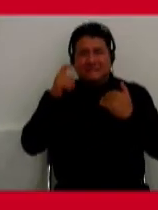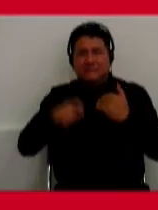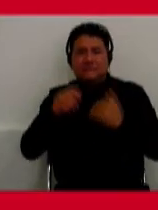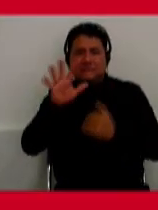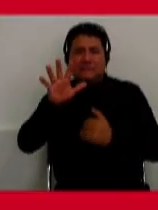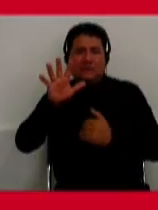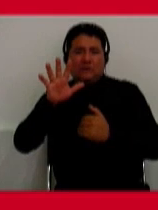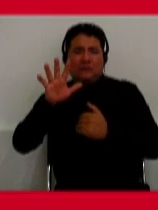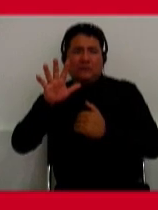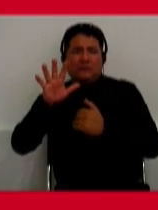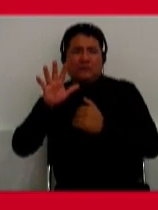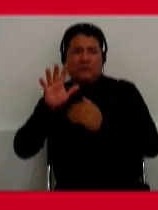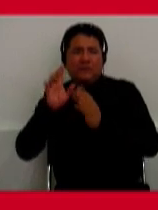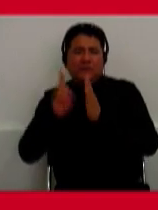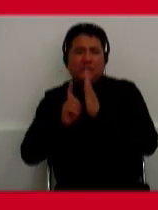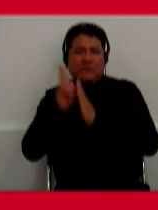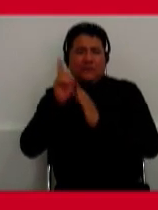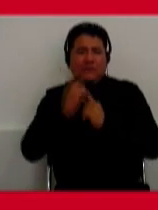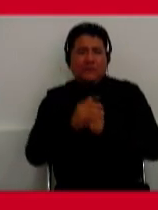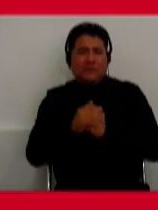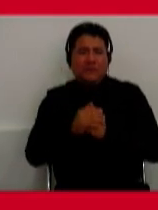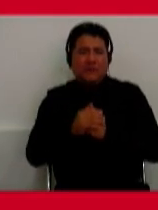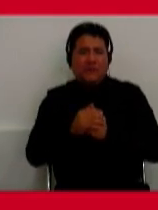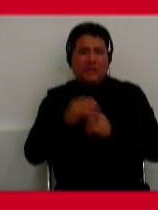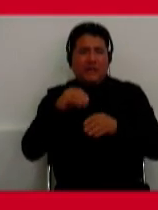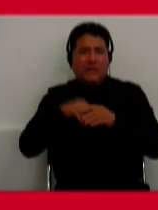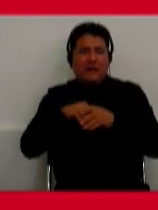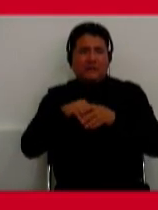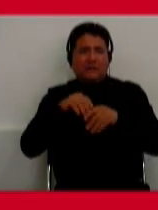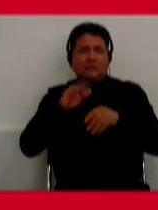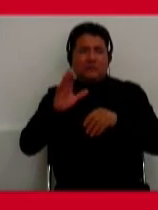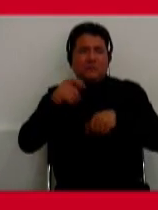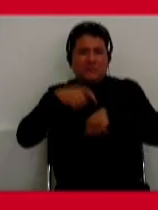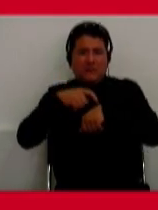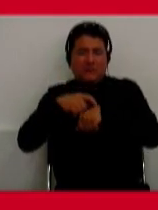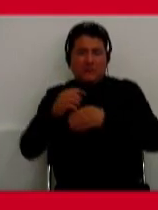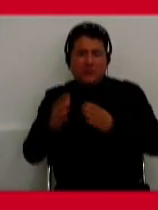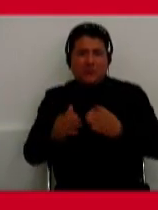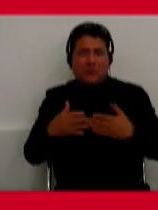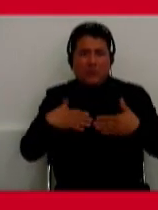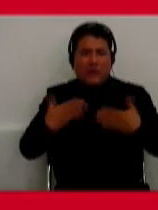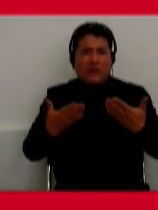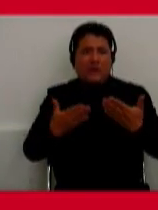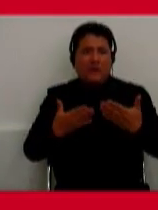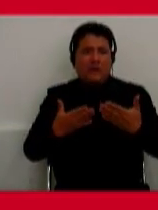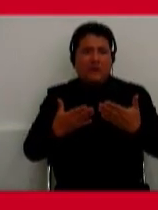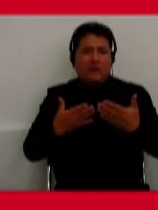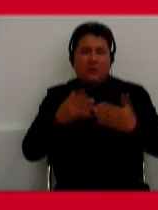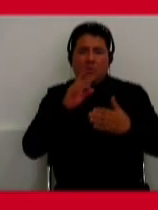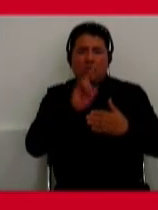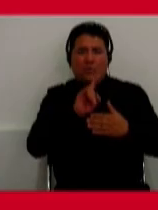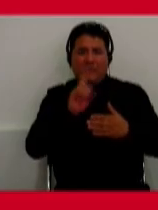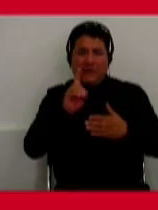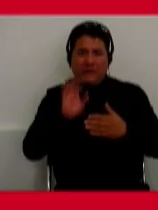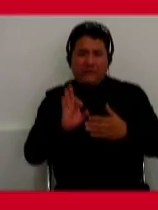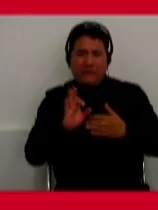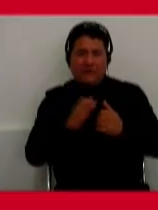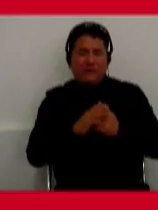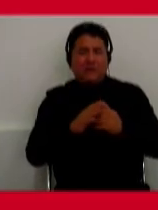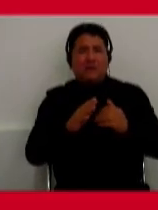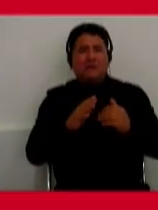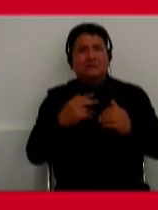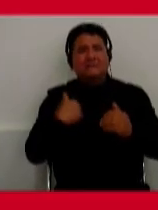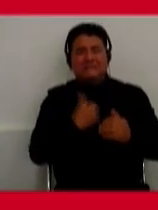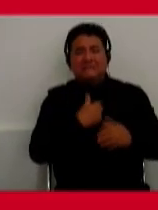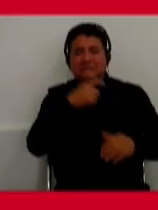1.000 toneladas y en su contraparte con el sublevel stopping 25 metros, ¿no? Nos damos cuenta que con el UDF nosotros necesitamos